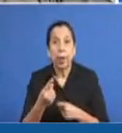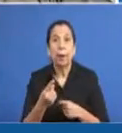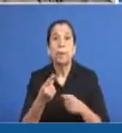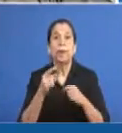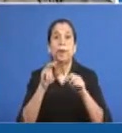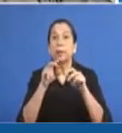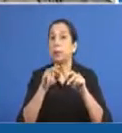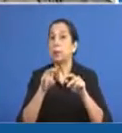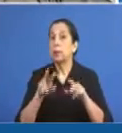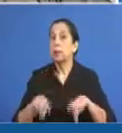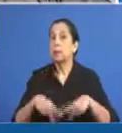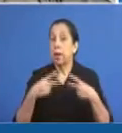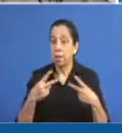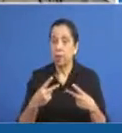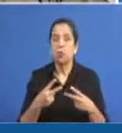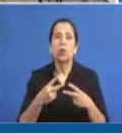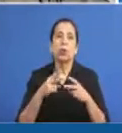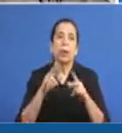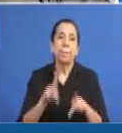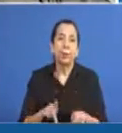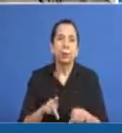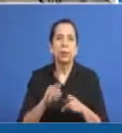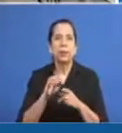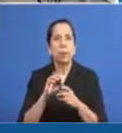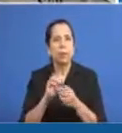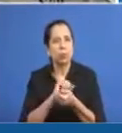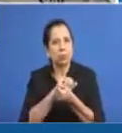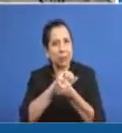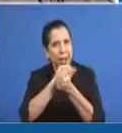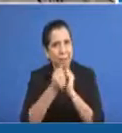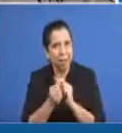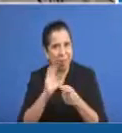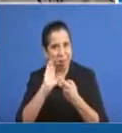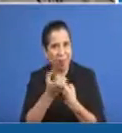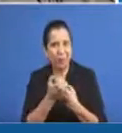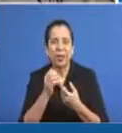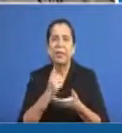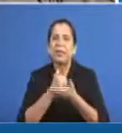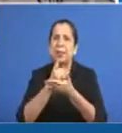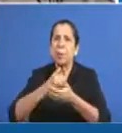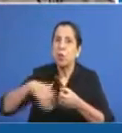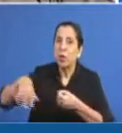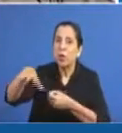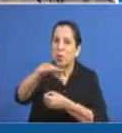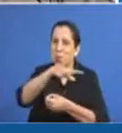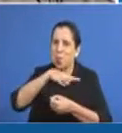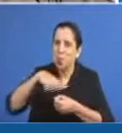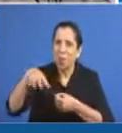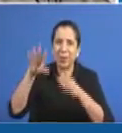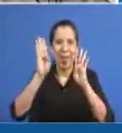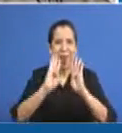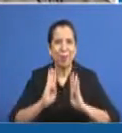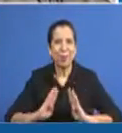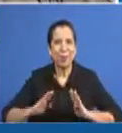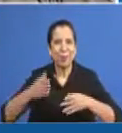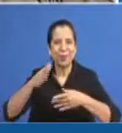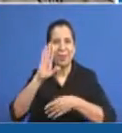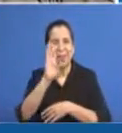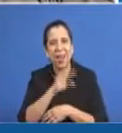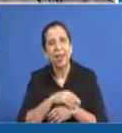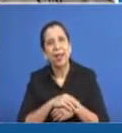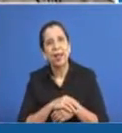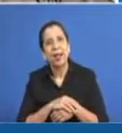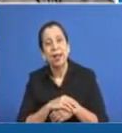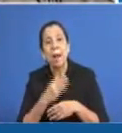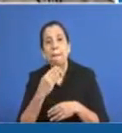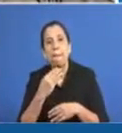personas estamos cambiando la cultura y estamos ayudando más a nuestro medio ambiente, a la biodiversidad, y por supuesto vemos cada